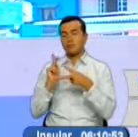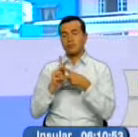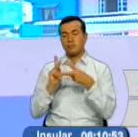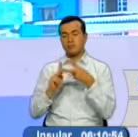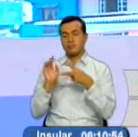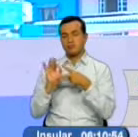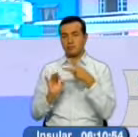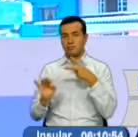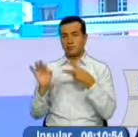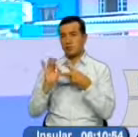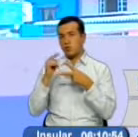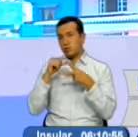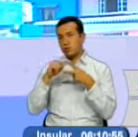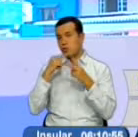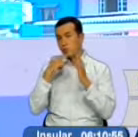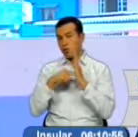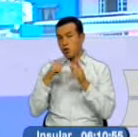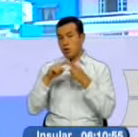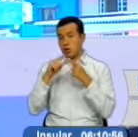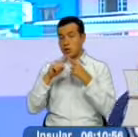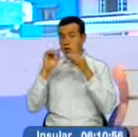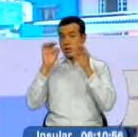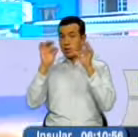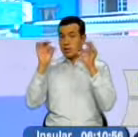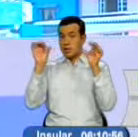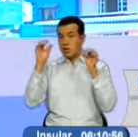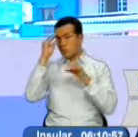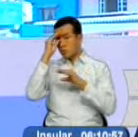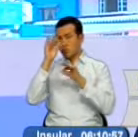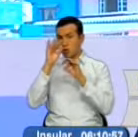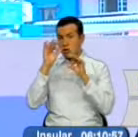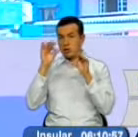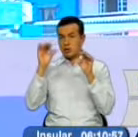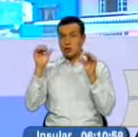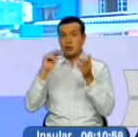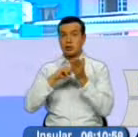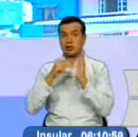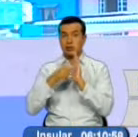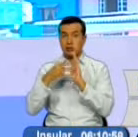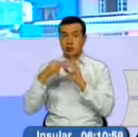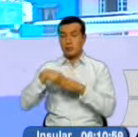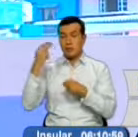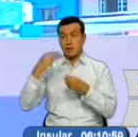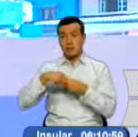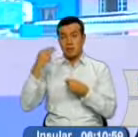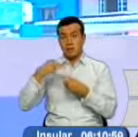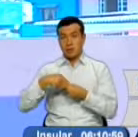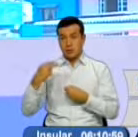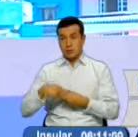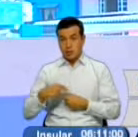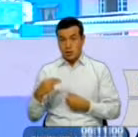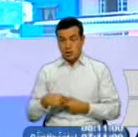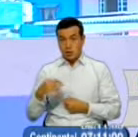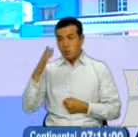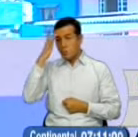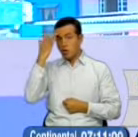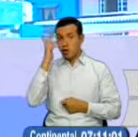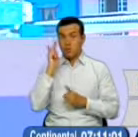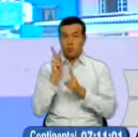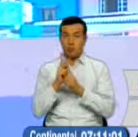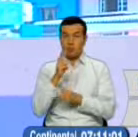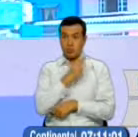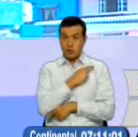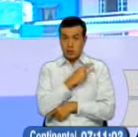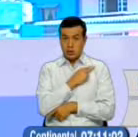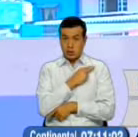digamos. Cuando uno habla de la calidad, uno indudablemente es la deserción, que hay que estar claros que no siempre se producen por aspectos